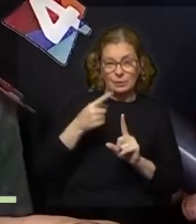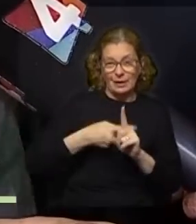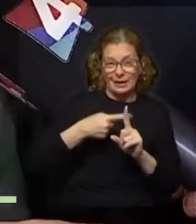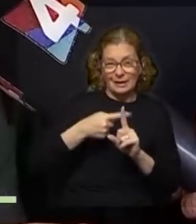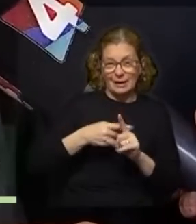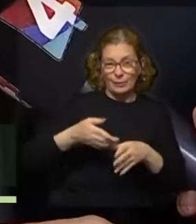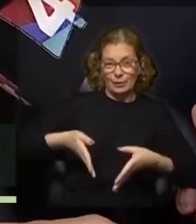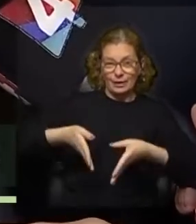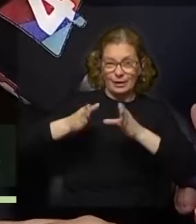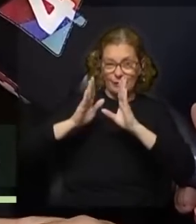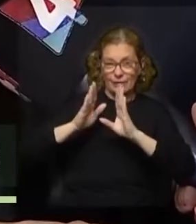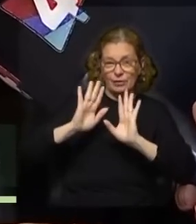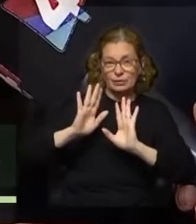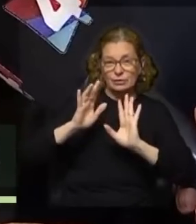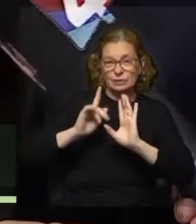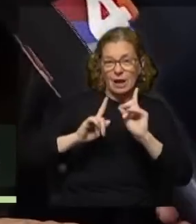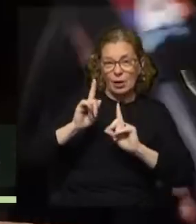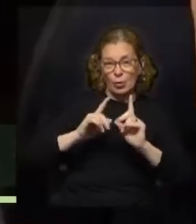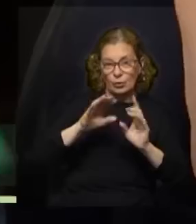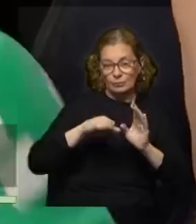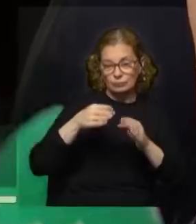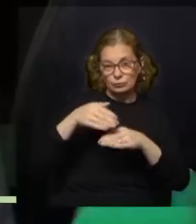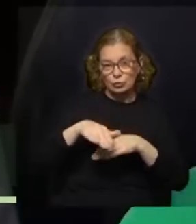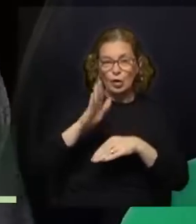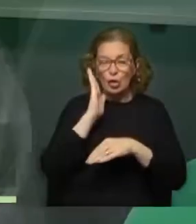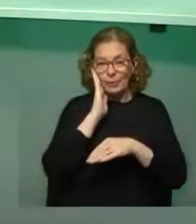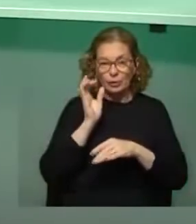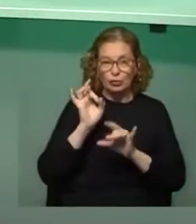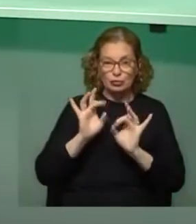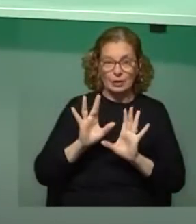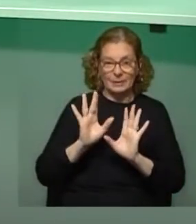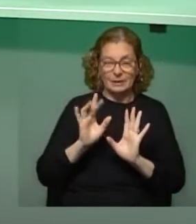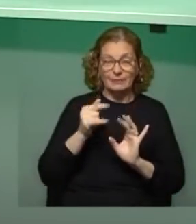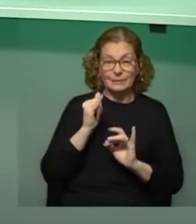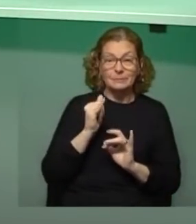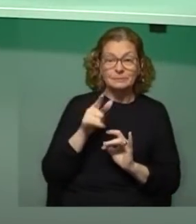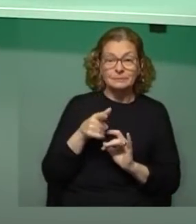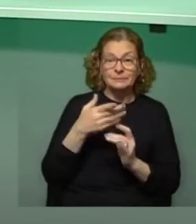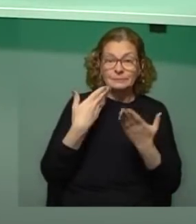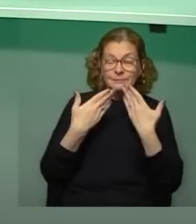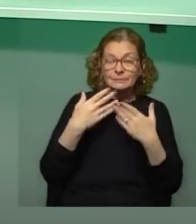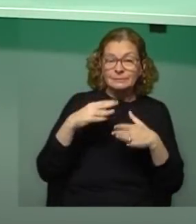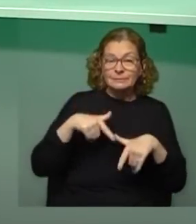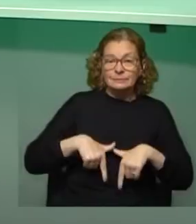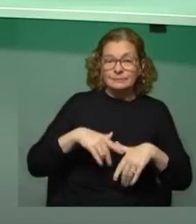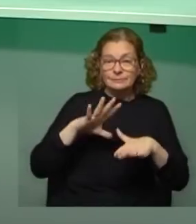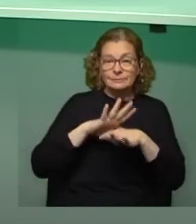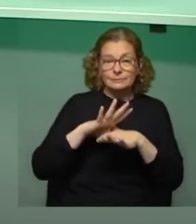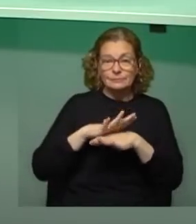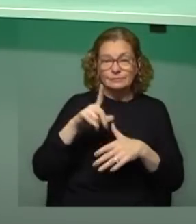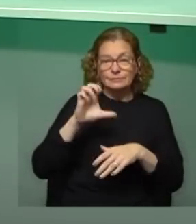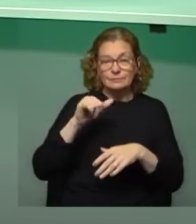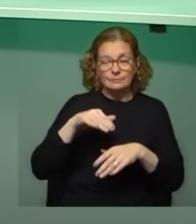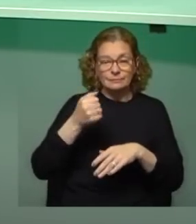alquiler del edificio como tal hicieron algunas habitaciones bien bueno era la palabra entonces del ministro de desarrollo social